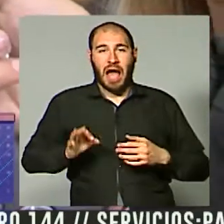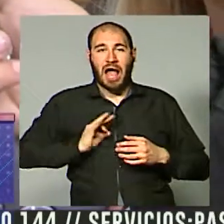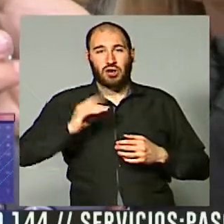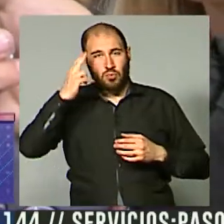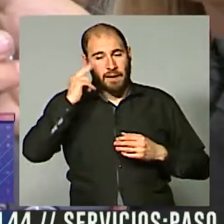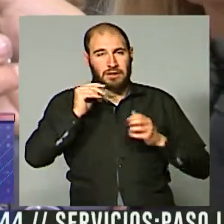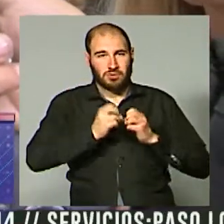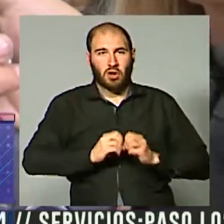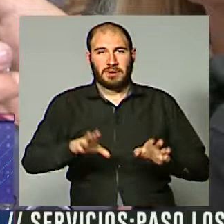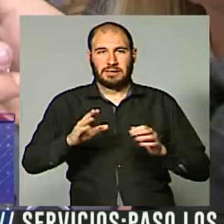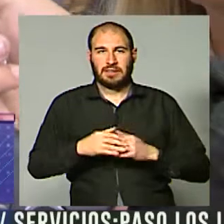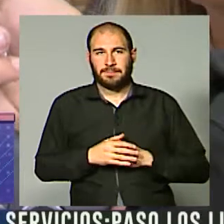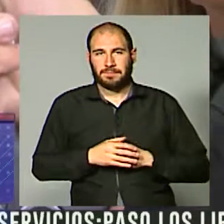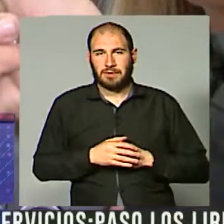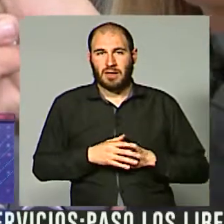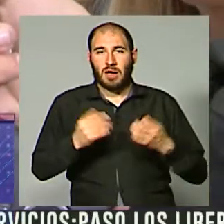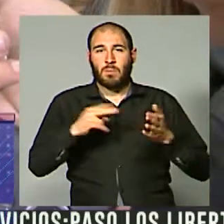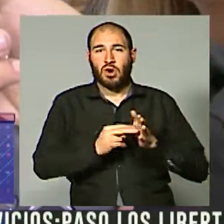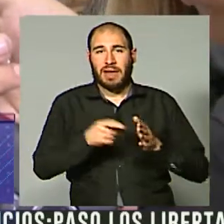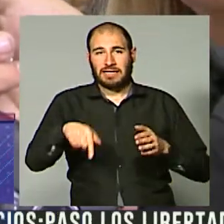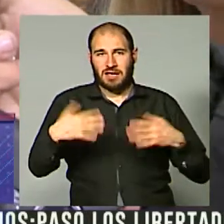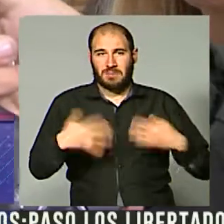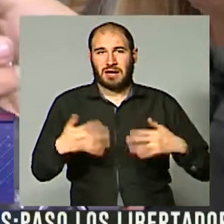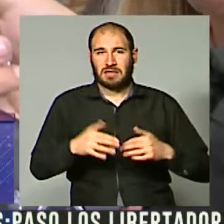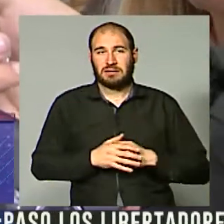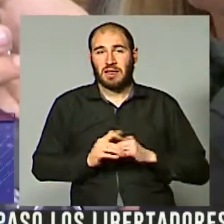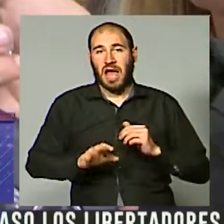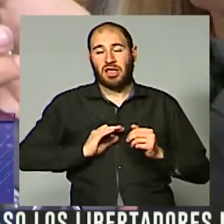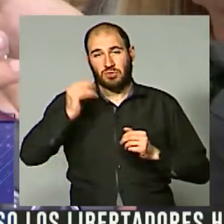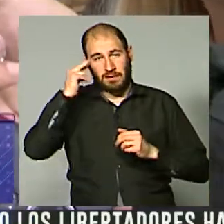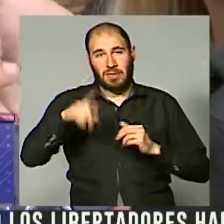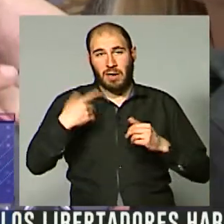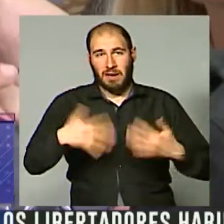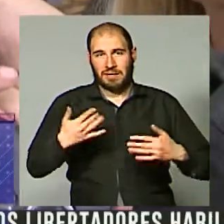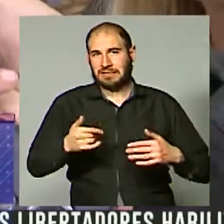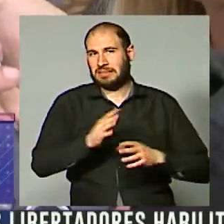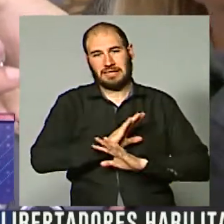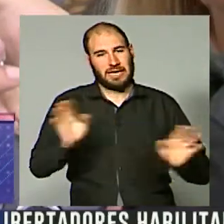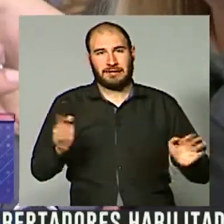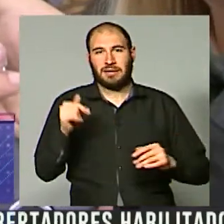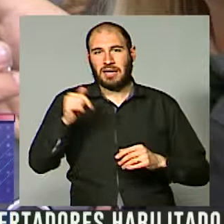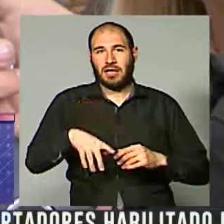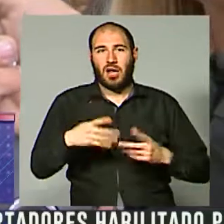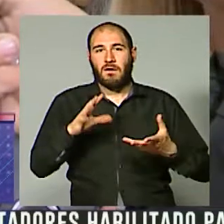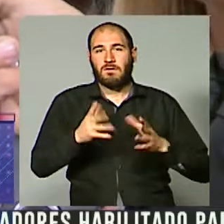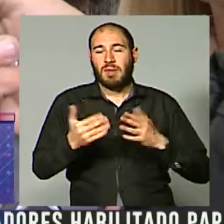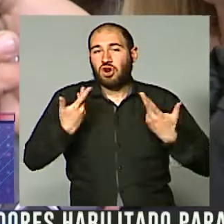a aparecer esta situación de emergencia. Cuando después de 9 años hay emergencia, ya no es emergencia. Es una nueva